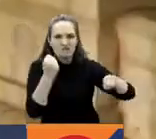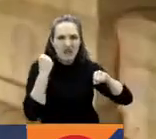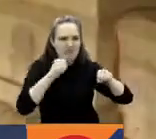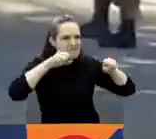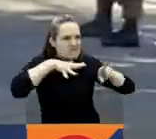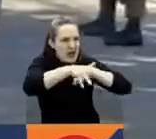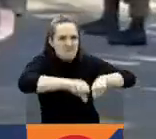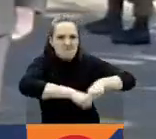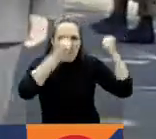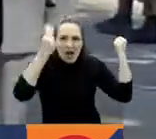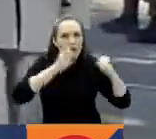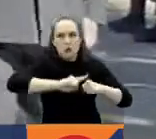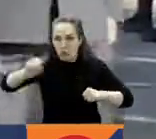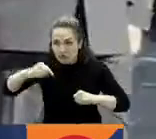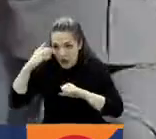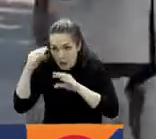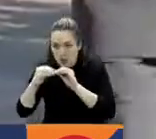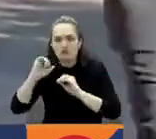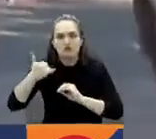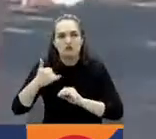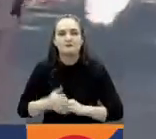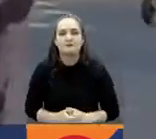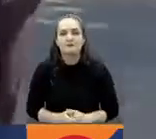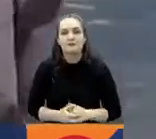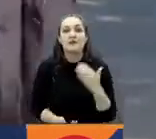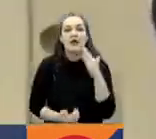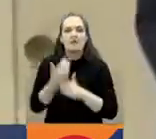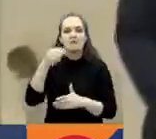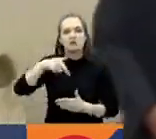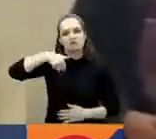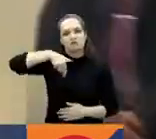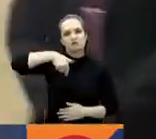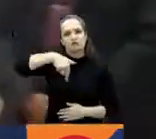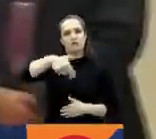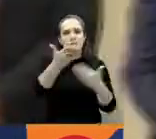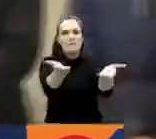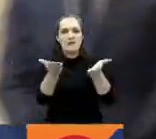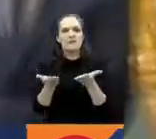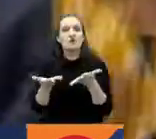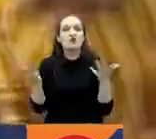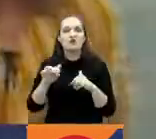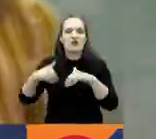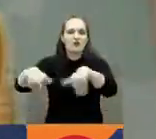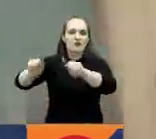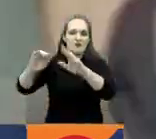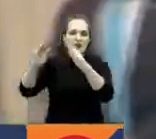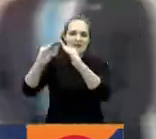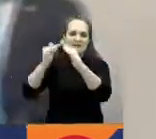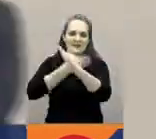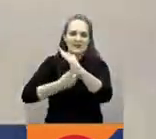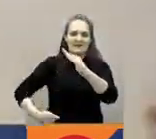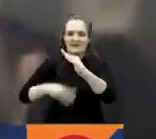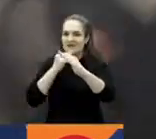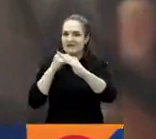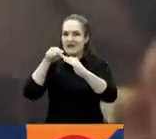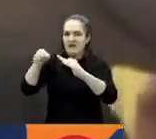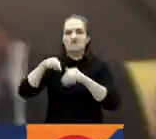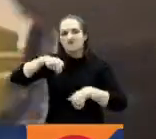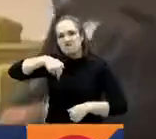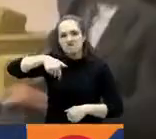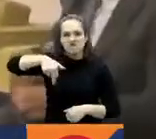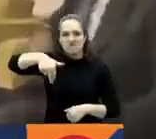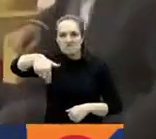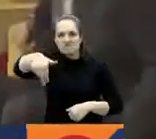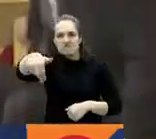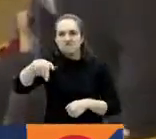internacional. La jornada inició con una ceremonia de bienvenida en la residencia del presidente de Israel. El mandatario, en compañía de